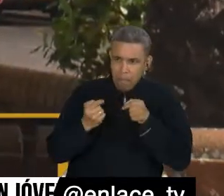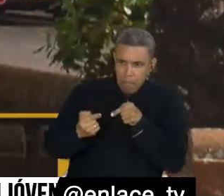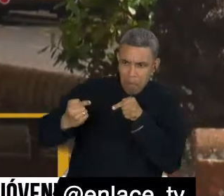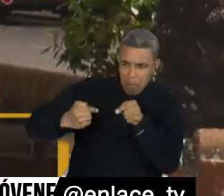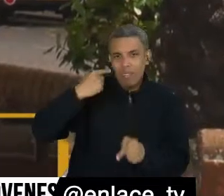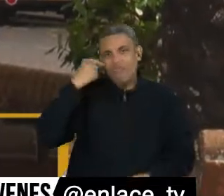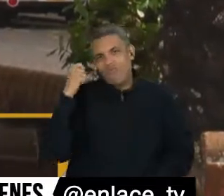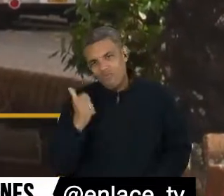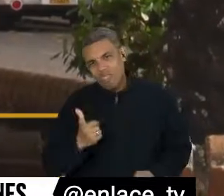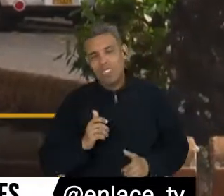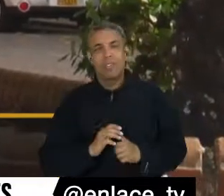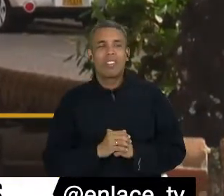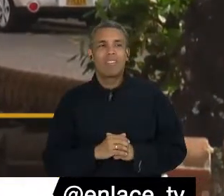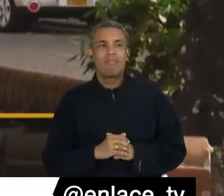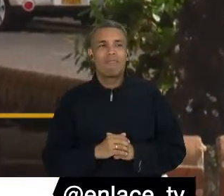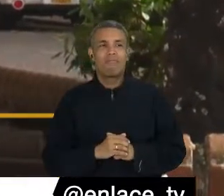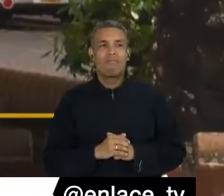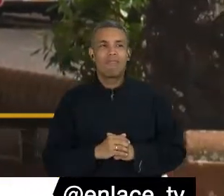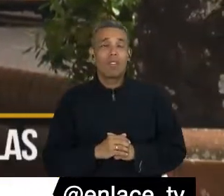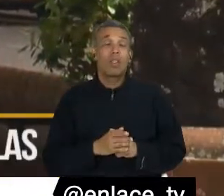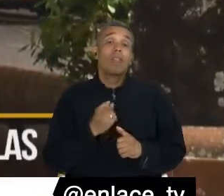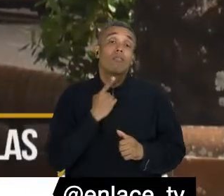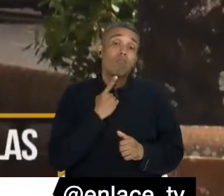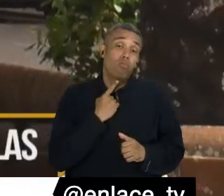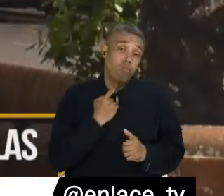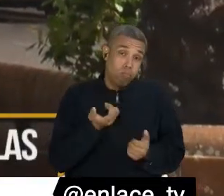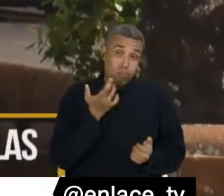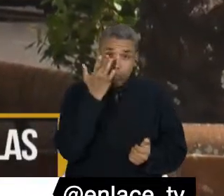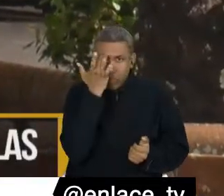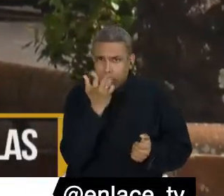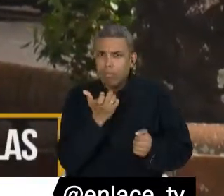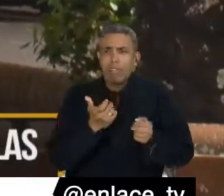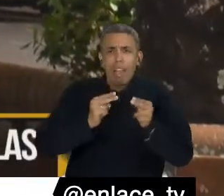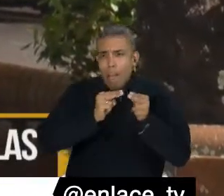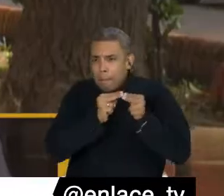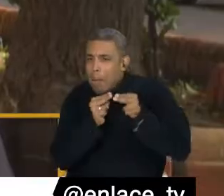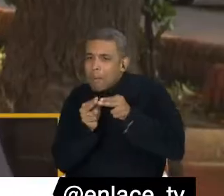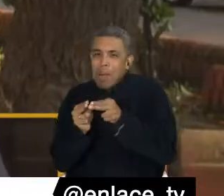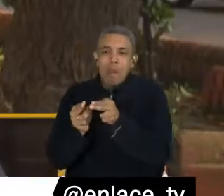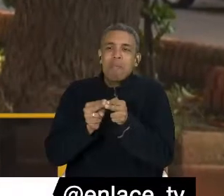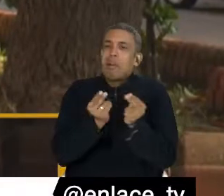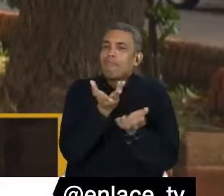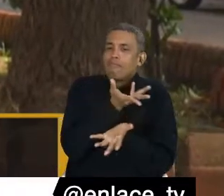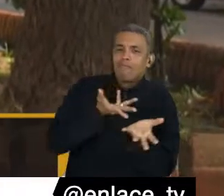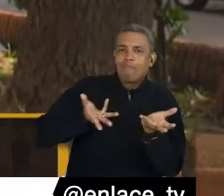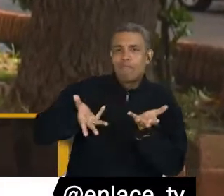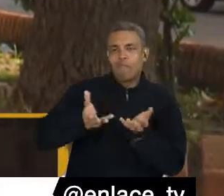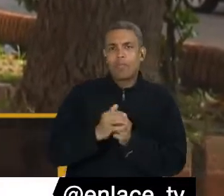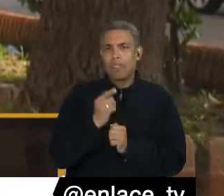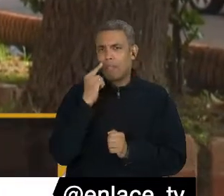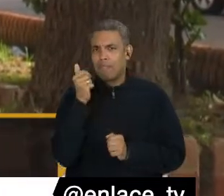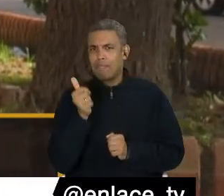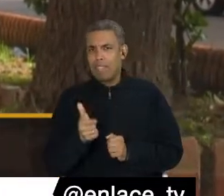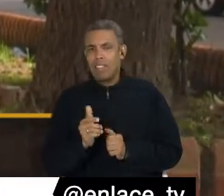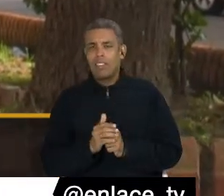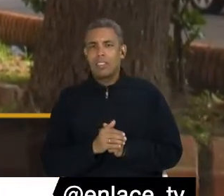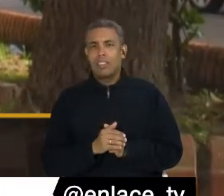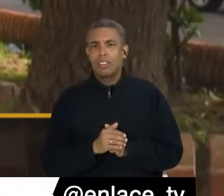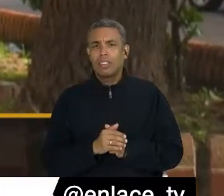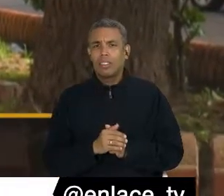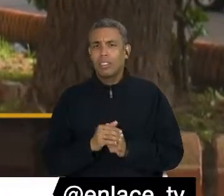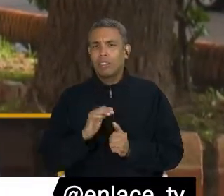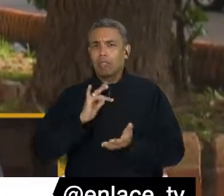divertido, me gustó porque conocí a otras personas. Para mí estuvo muy bien, mi experiencia